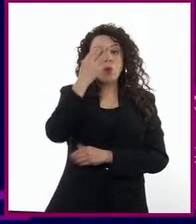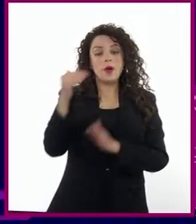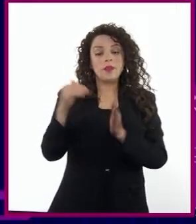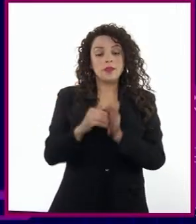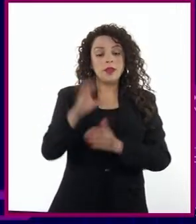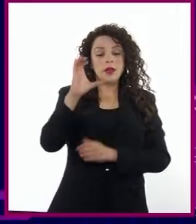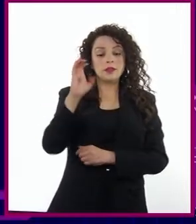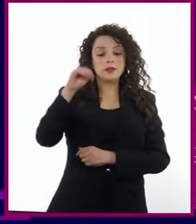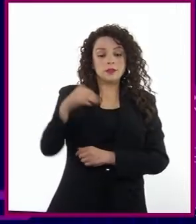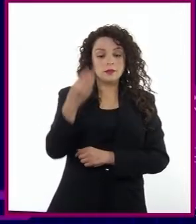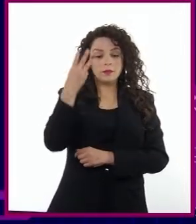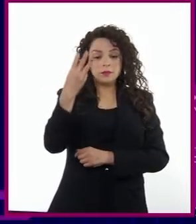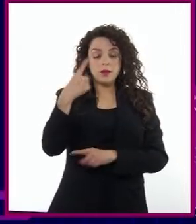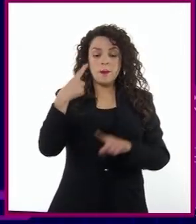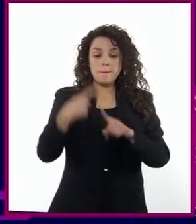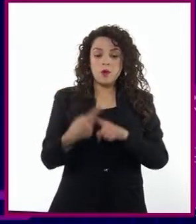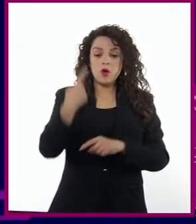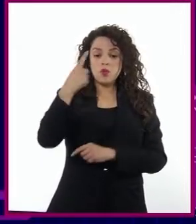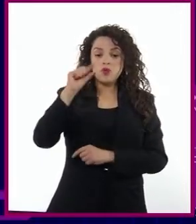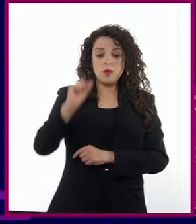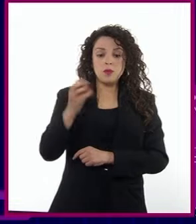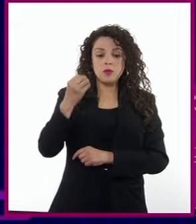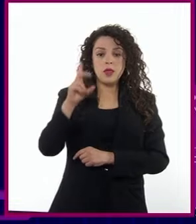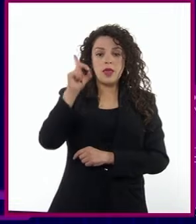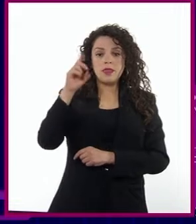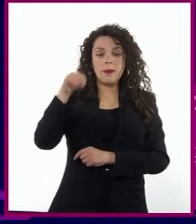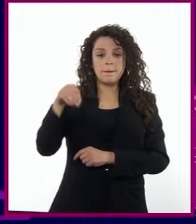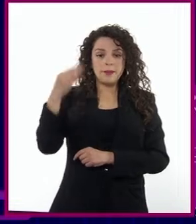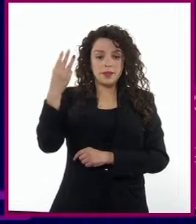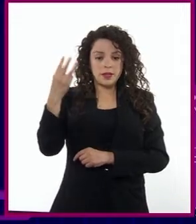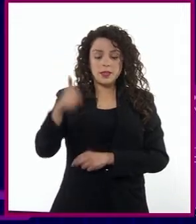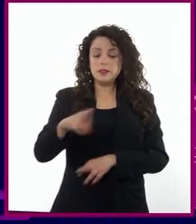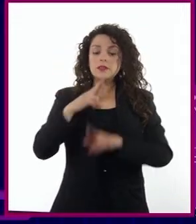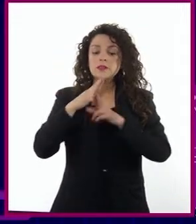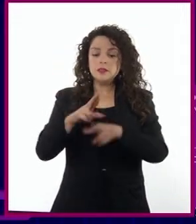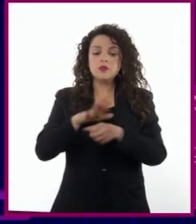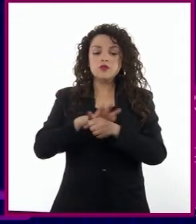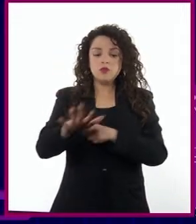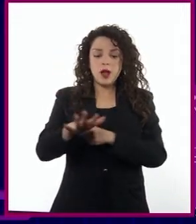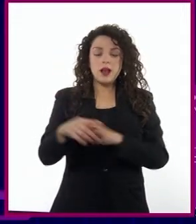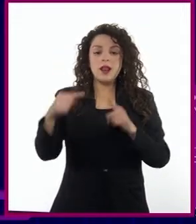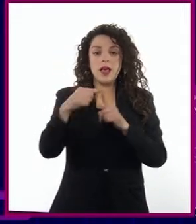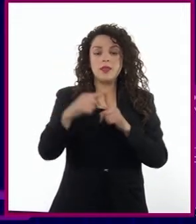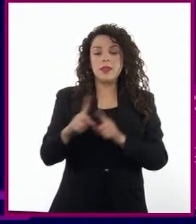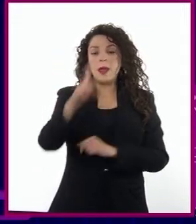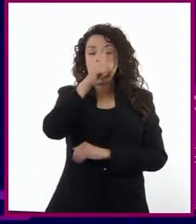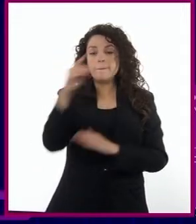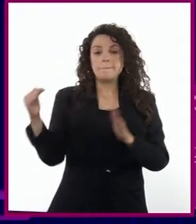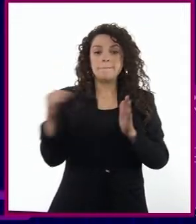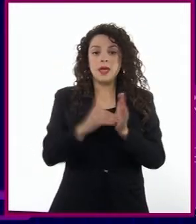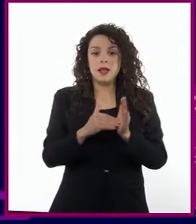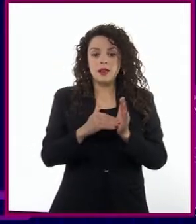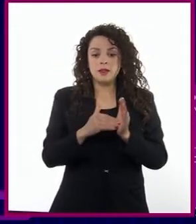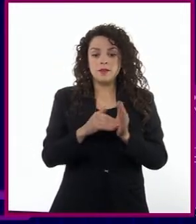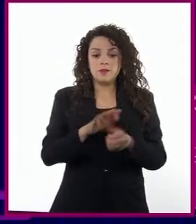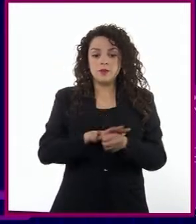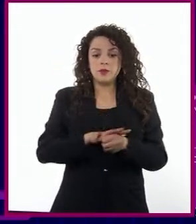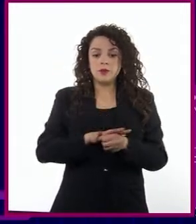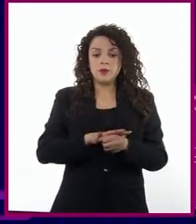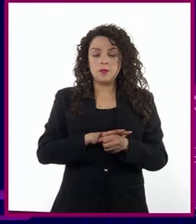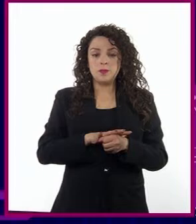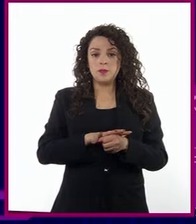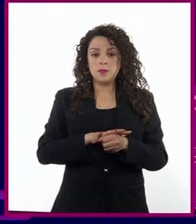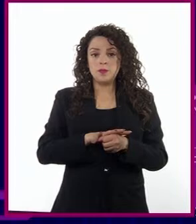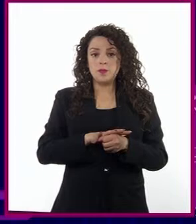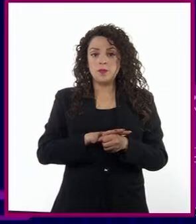por un decímetro cúbico. Y su resultado lo dividimos entre 1000 centímetros cúbicos. No sin